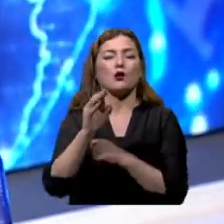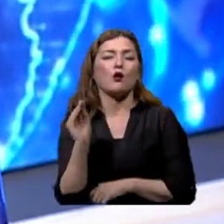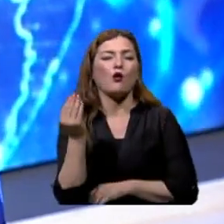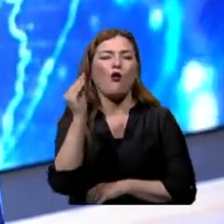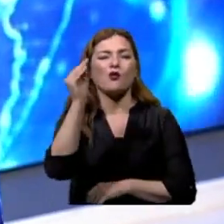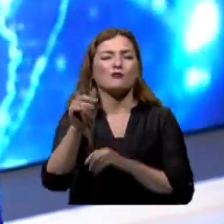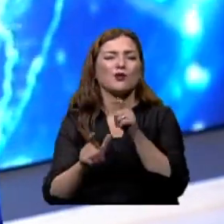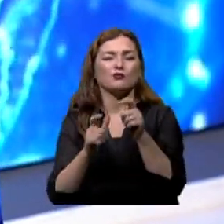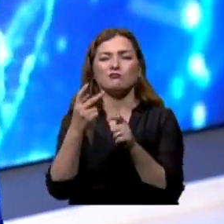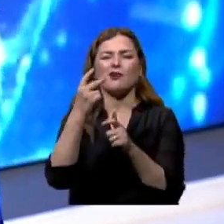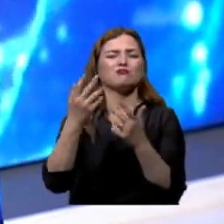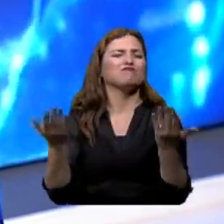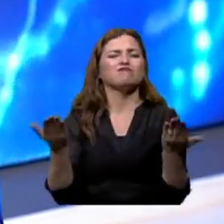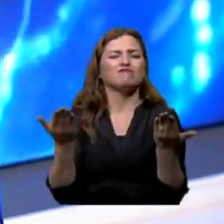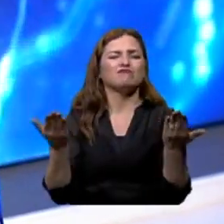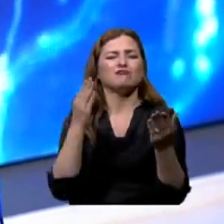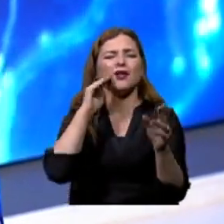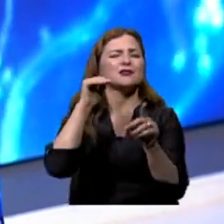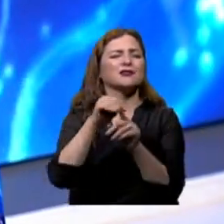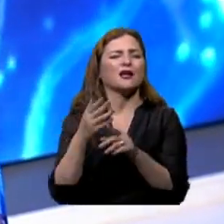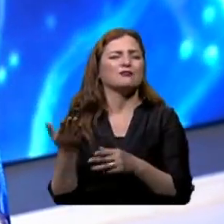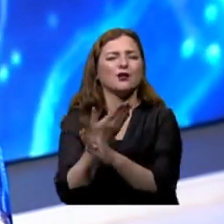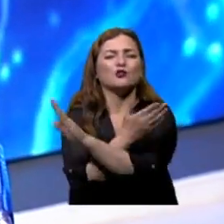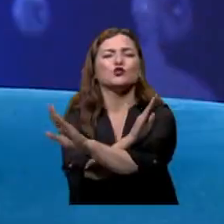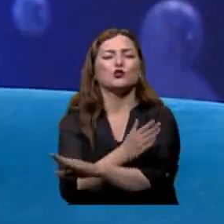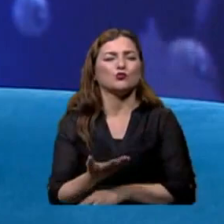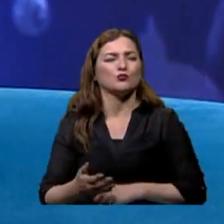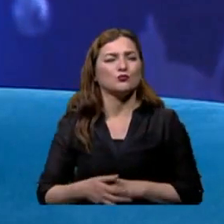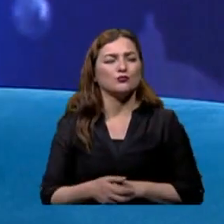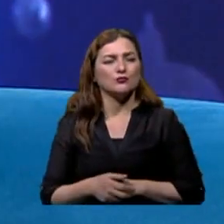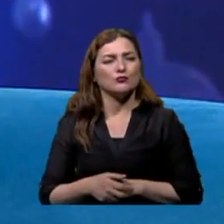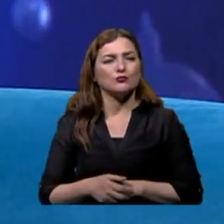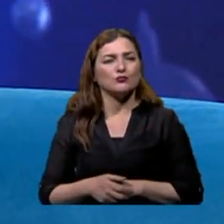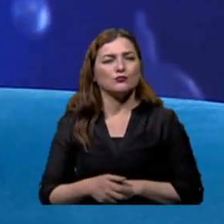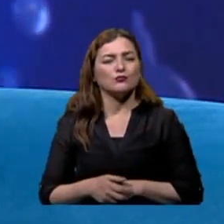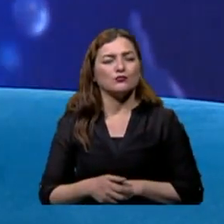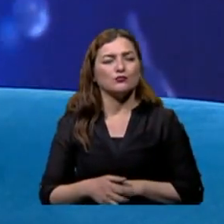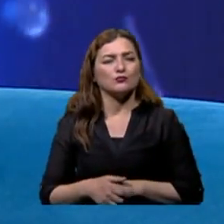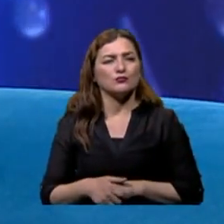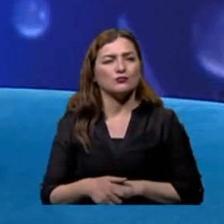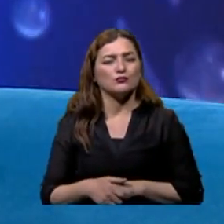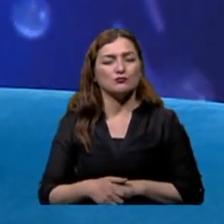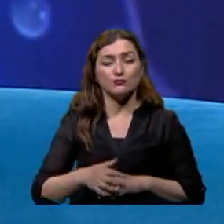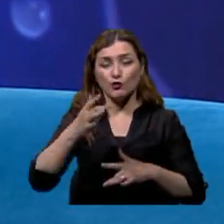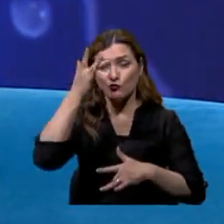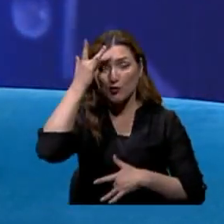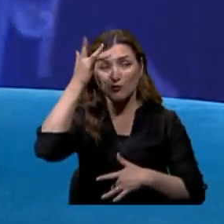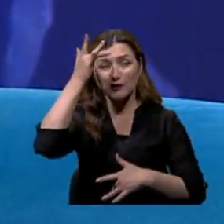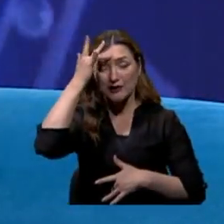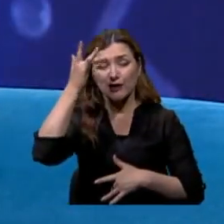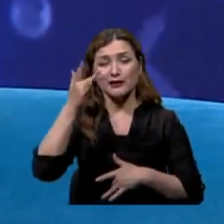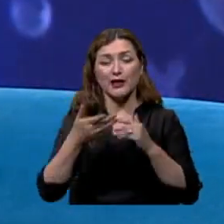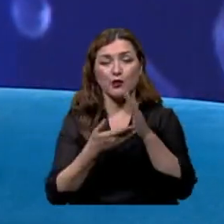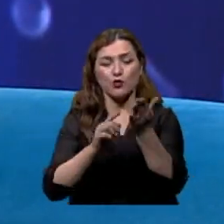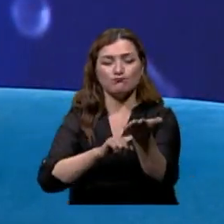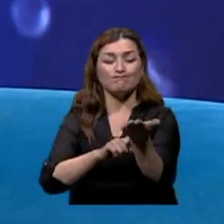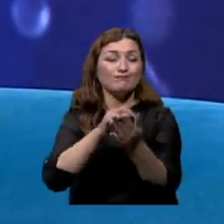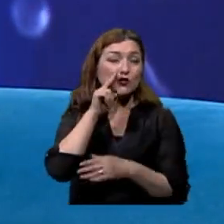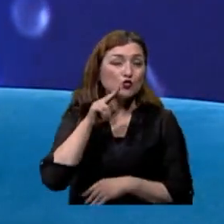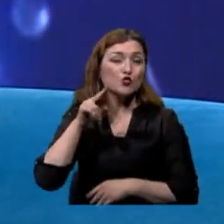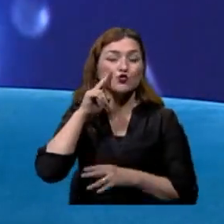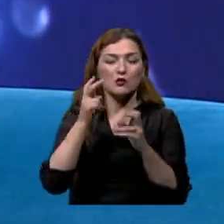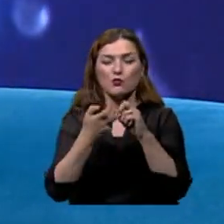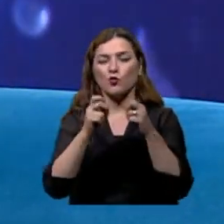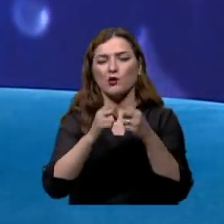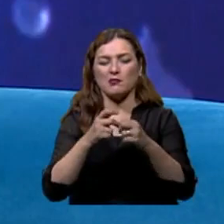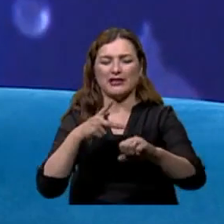esa gente que nos ve, ¿cuál sería el mensaje desde la prevención? Bueno, hablando de enfermedades sistémicas como diabetes, que es mucho de los